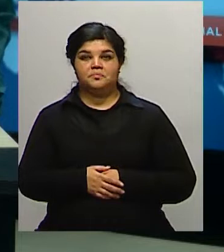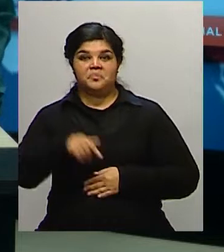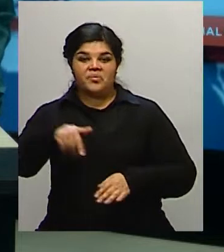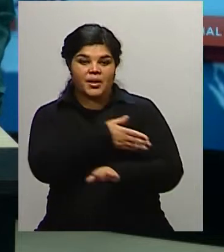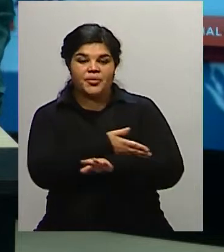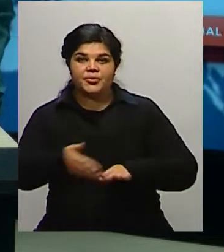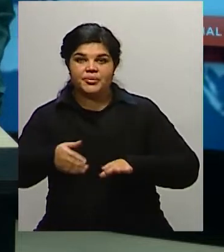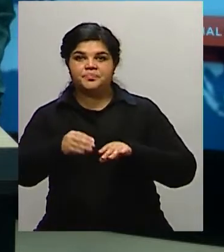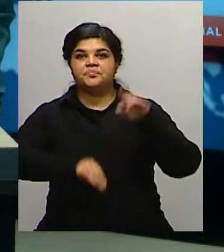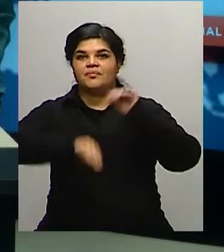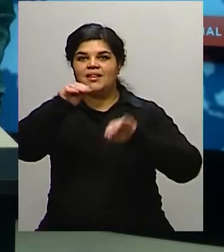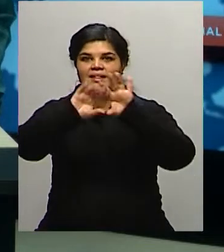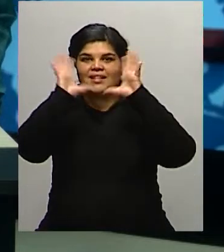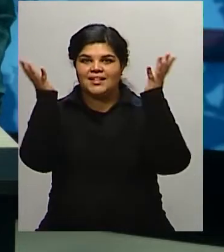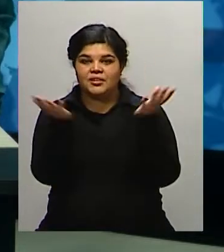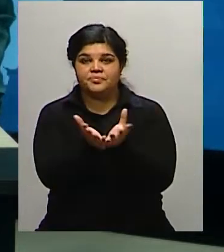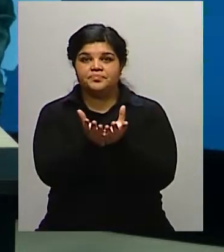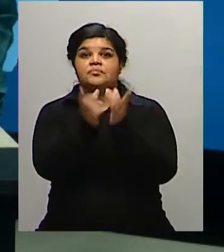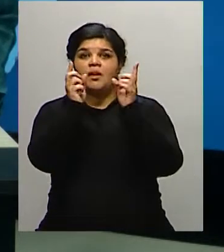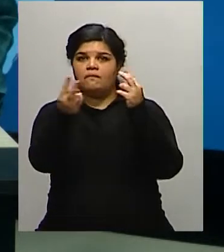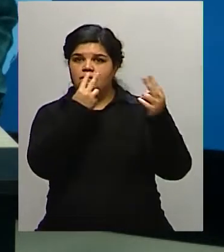En Chat Internacional, estamos también en